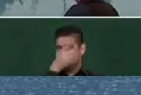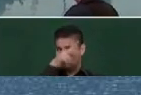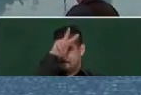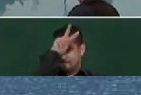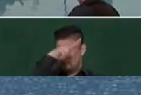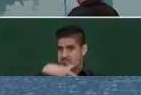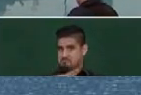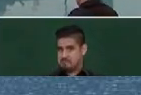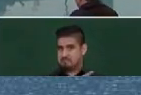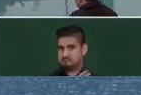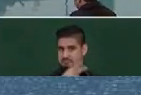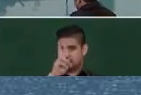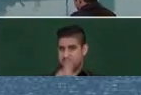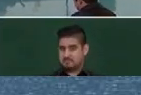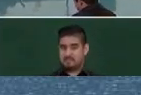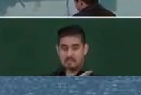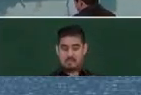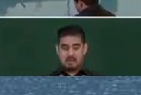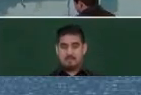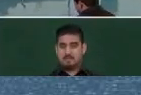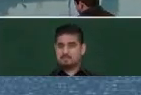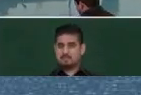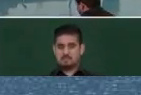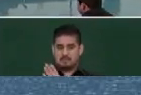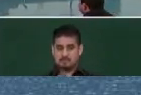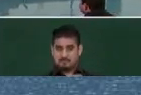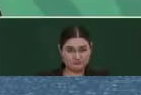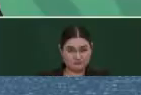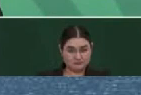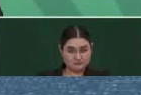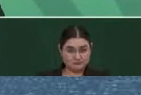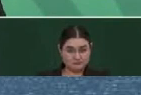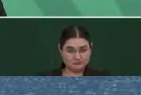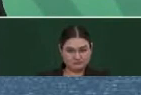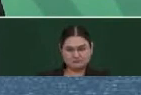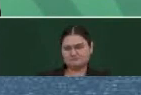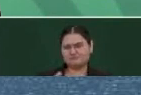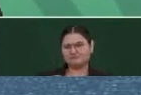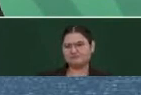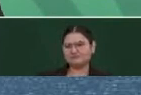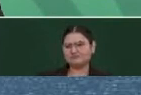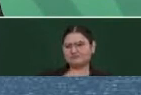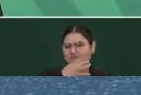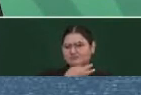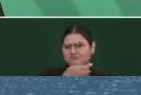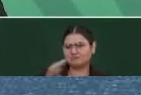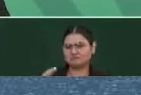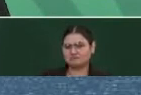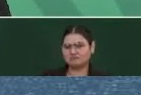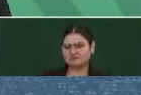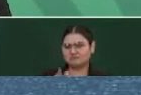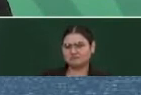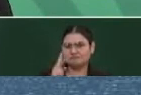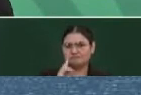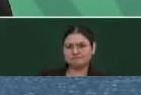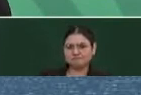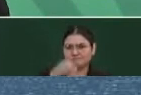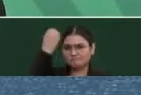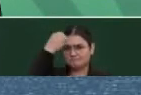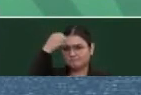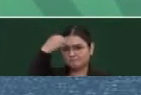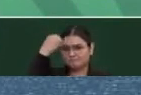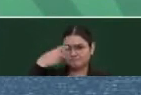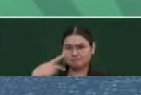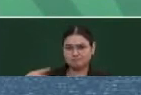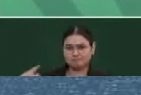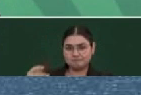de Dina Boluarte, y pues esto ha generado reacciones no solamente en México, sino también en Perú, por parte de congresistas de aquella